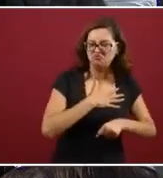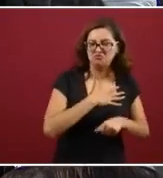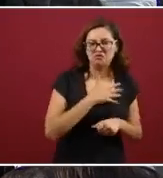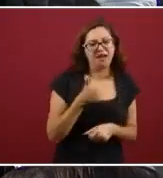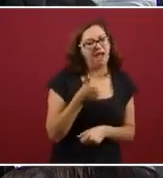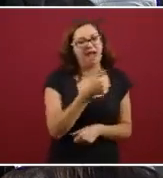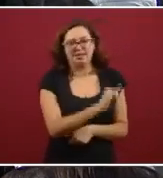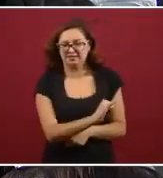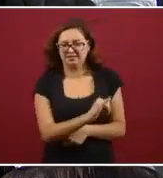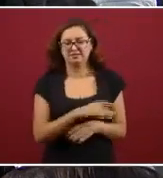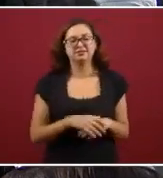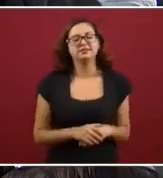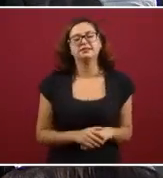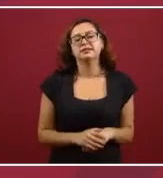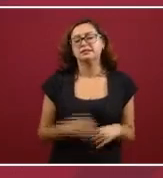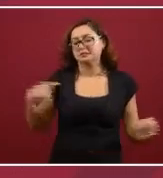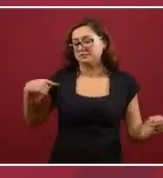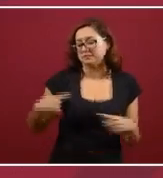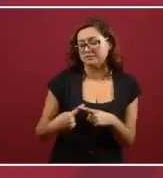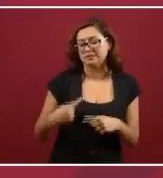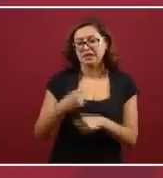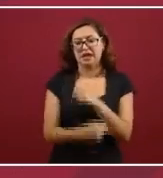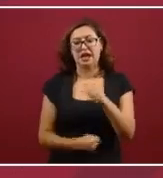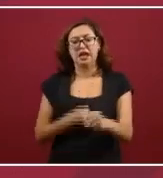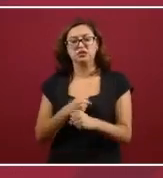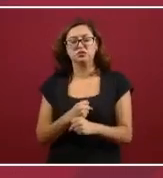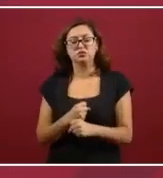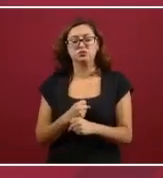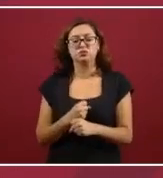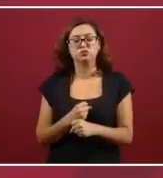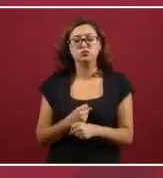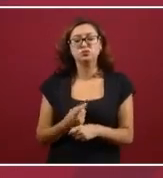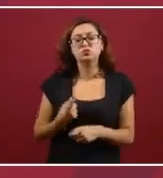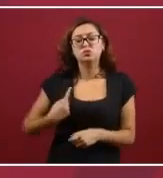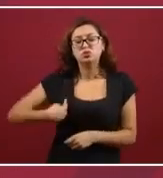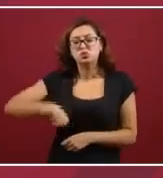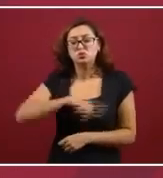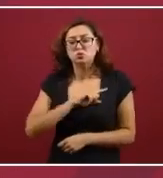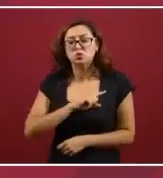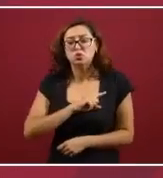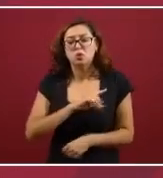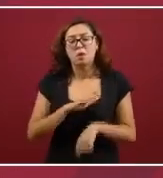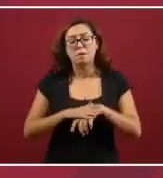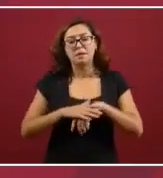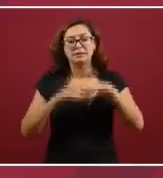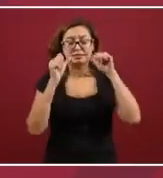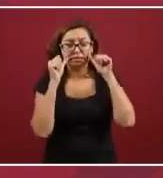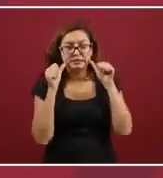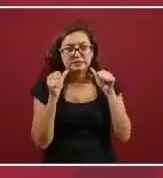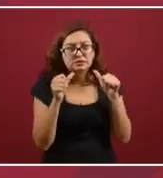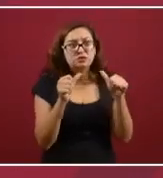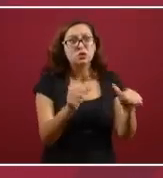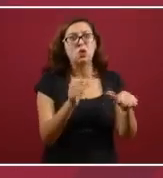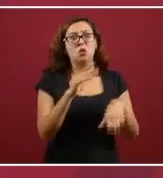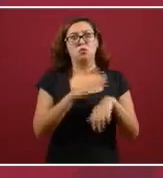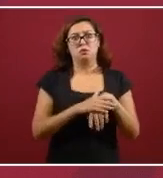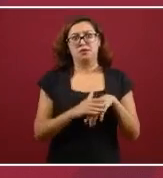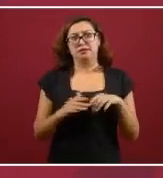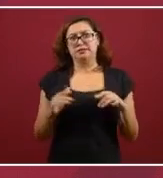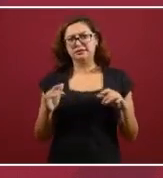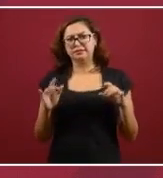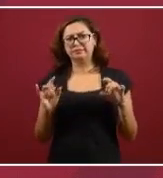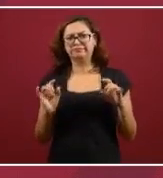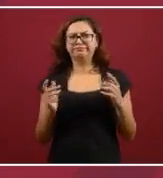en este año en particular, pues nos hemos vuelto muy sensibles al tema, pues porque